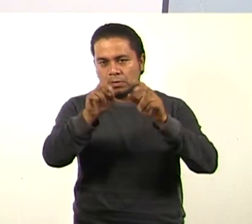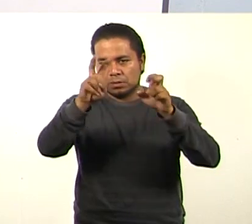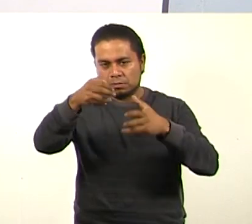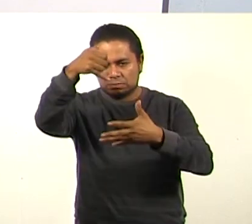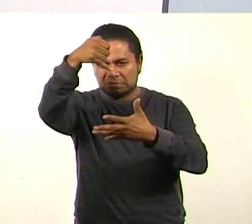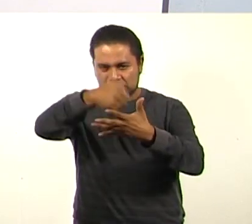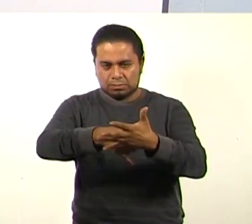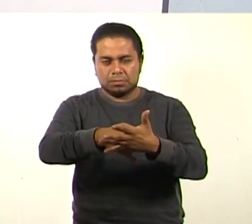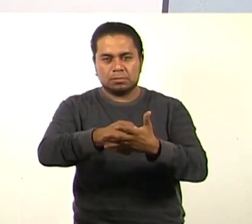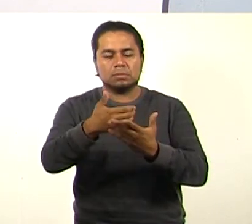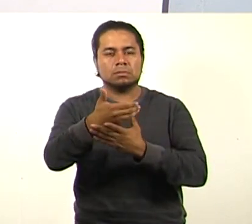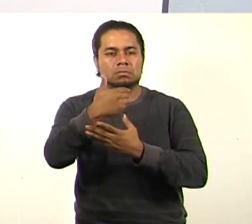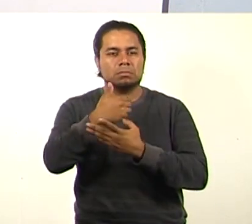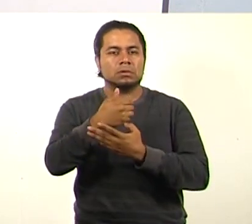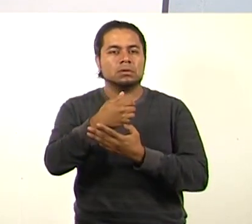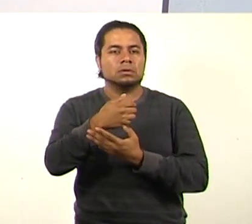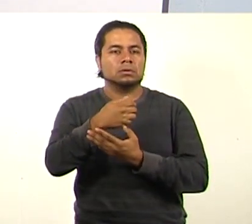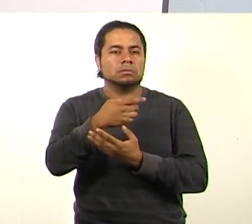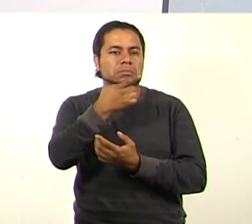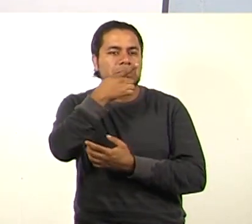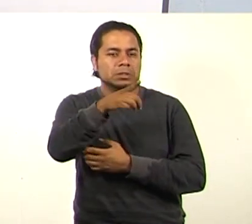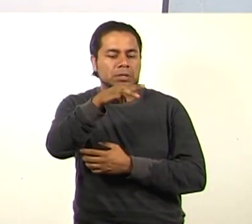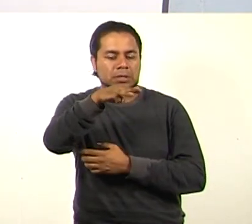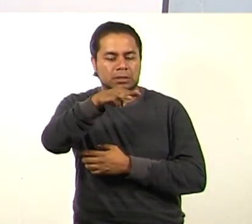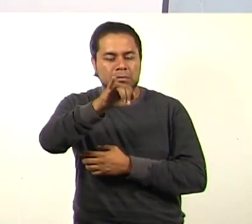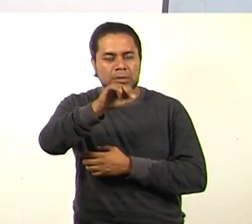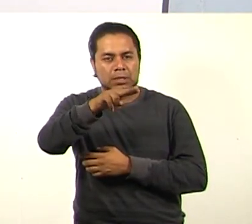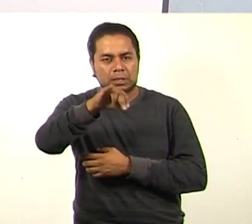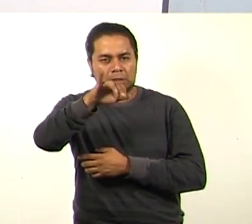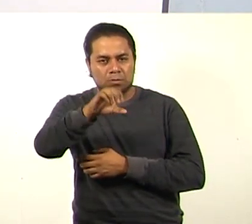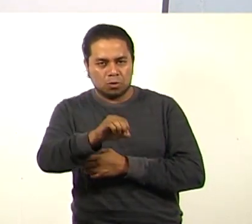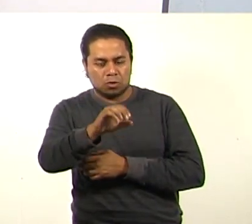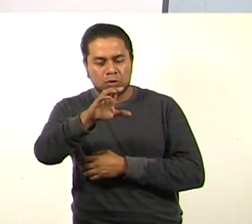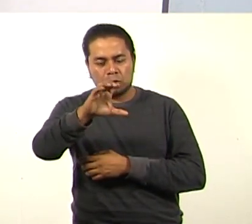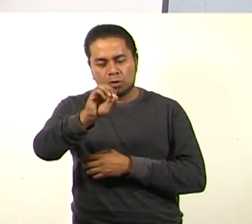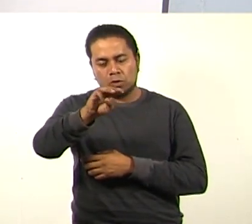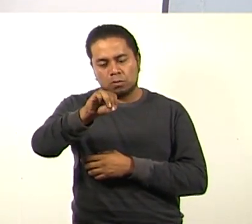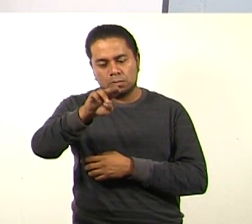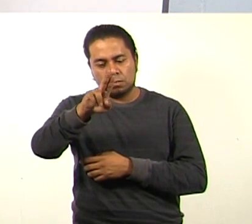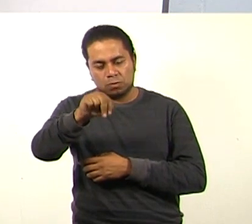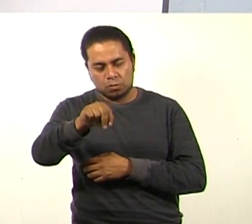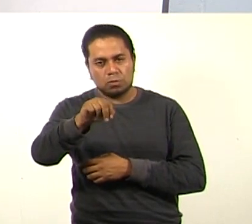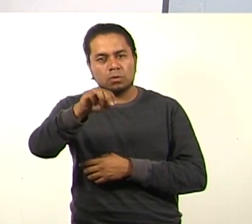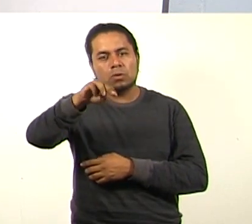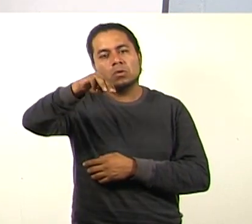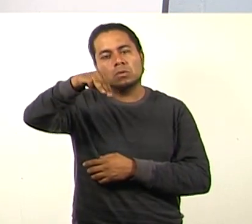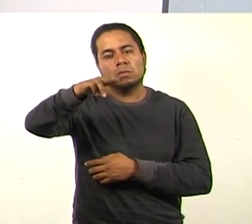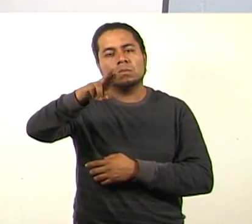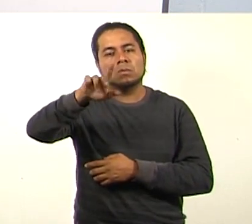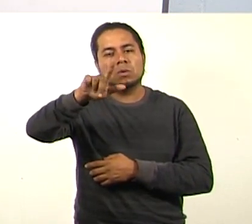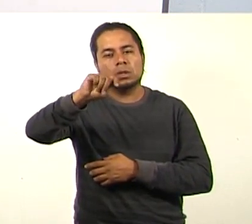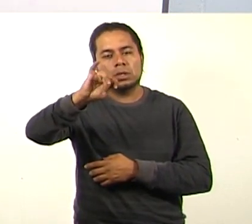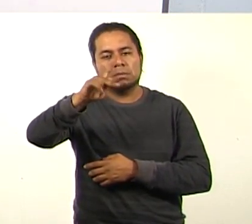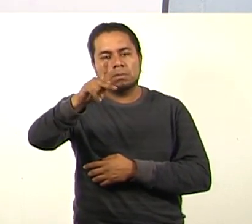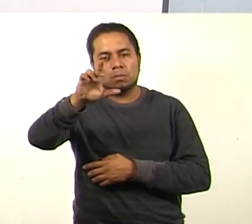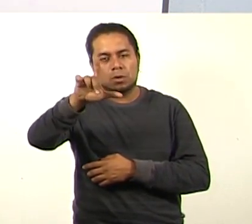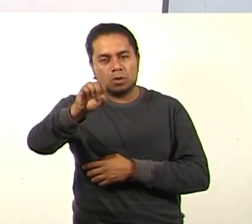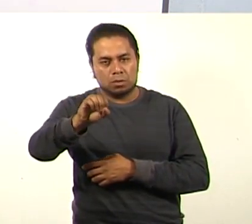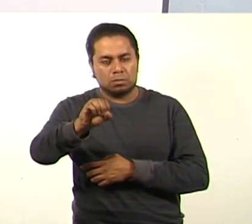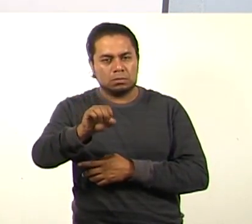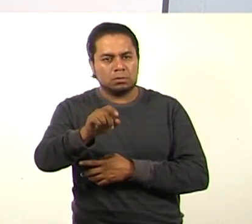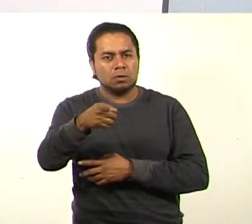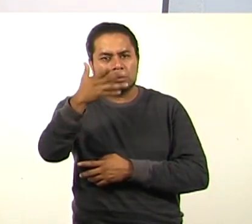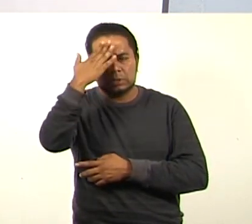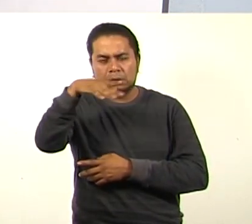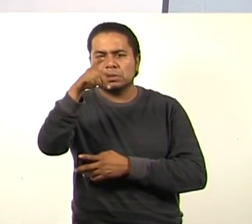Vamos a hablar del mínimo común múltiplo. Mínimo común múltiplo. ¿Ustedes han